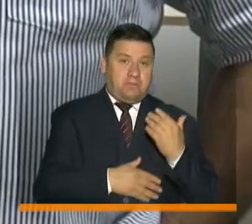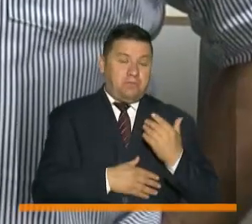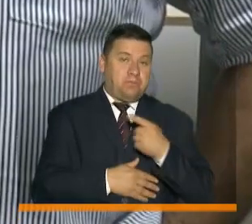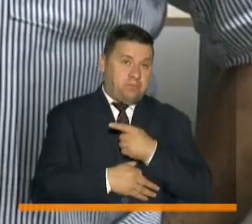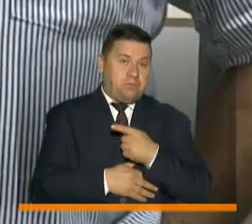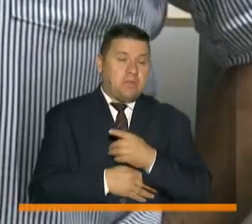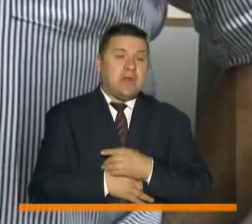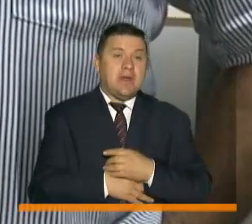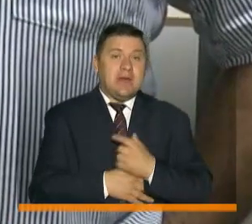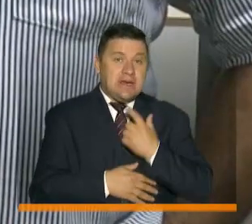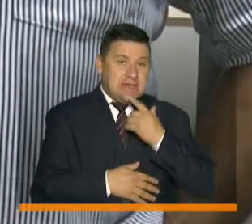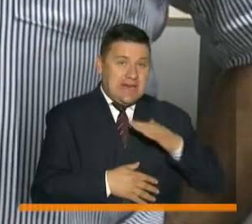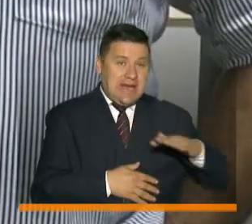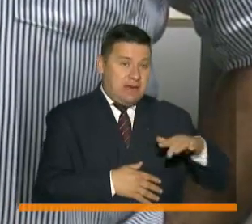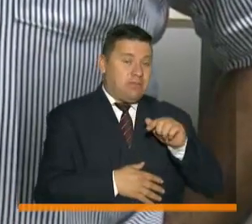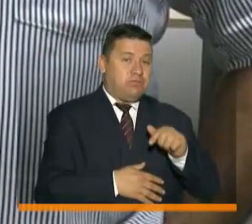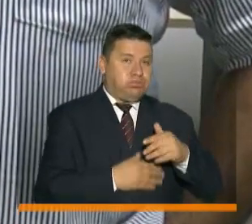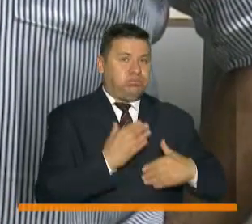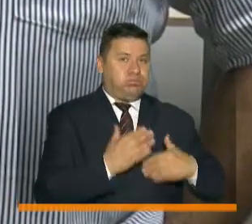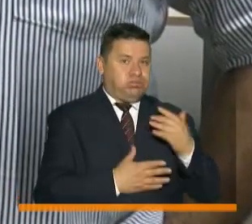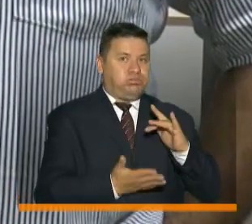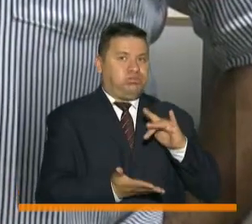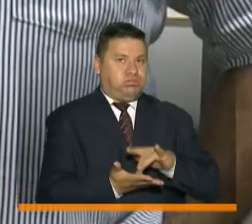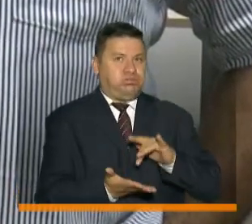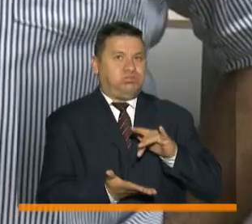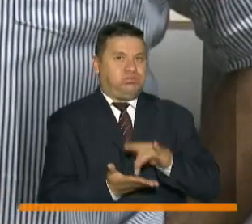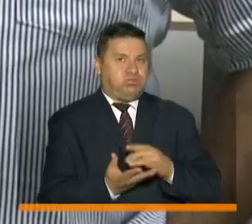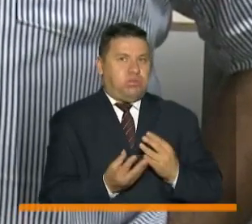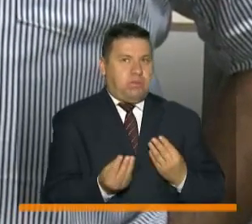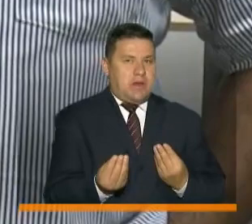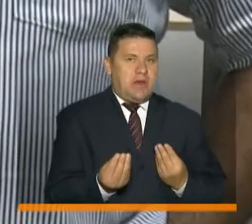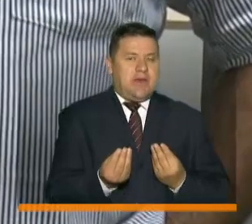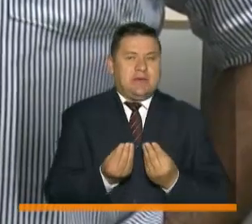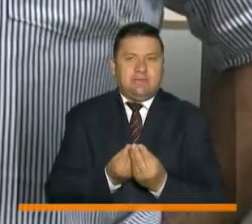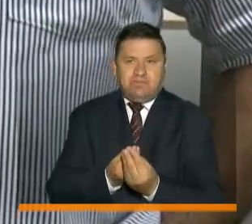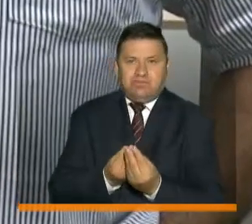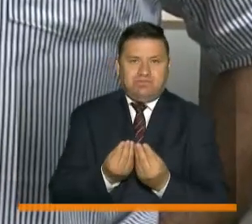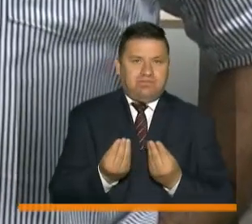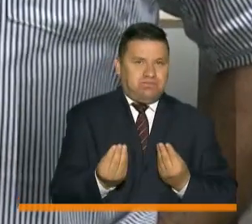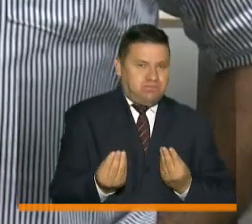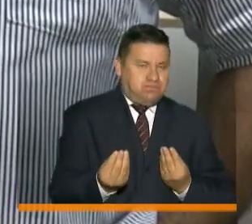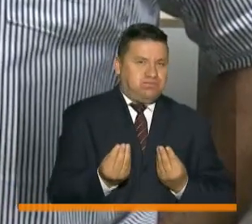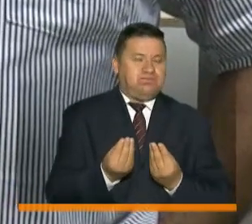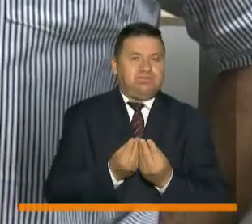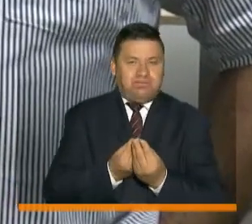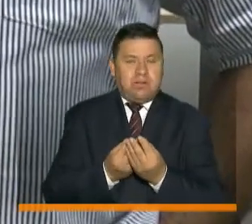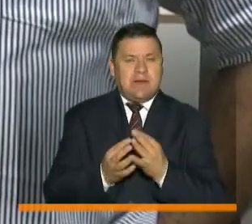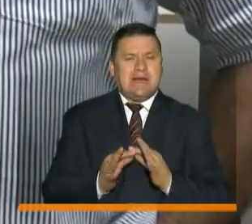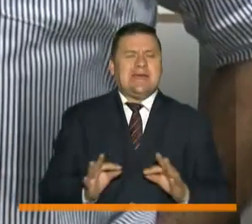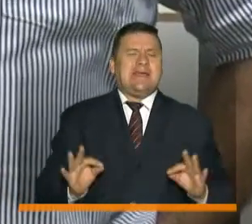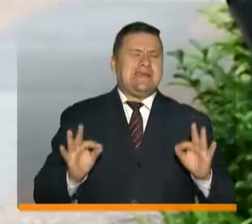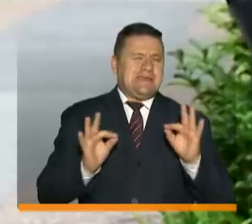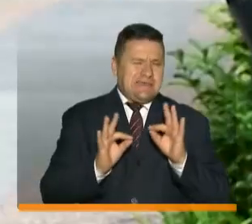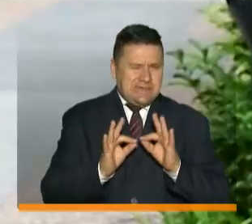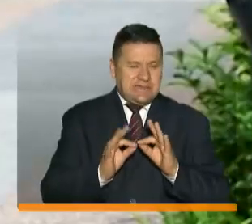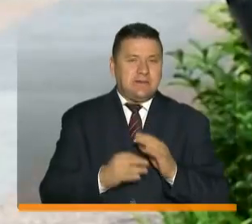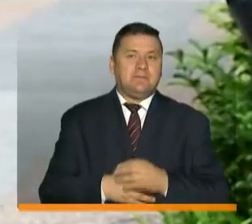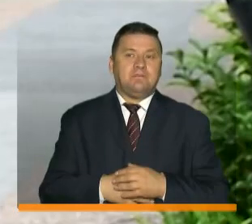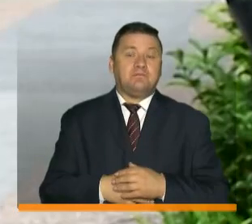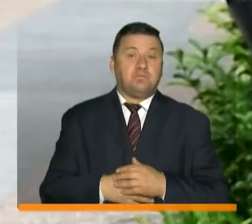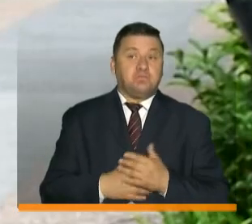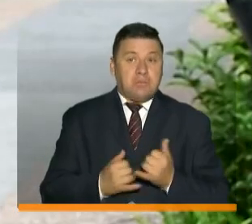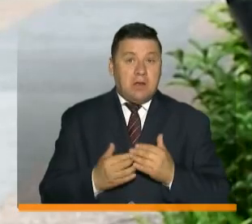Sierra retornan a la presencialidad de manera gradual para aquellas asignaturas con un alto componente práctico. Colocando